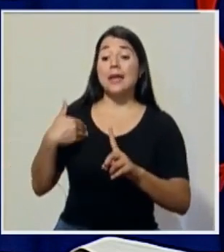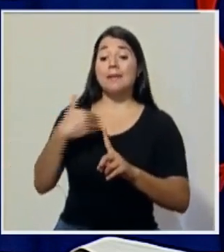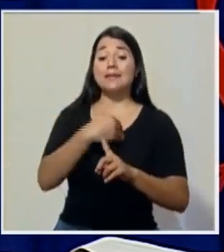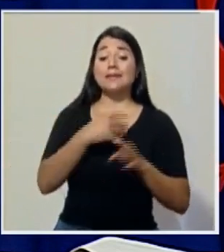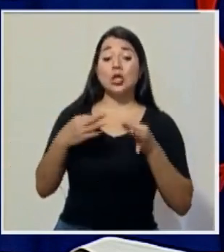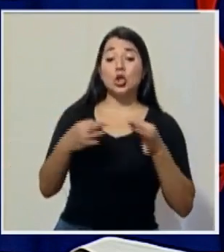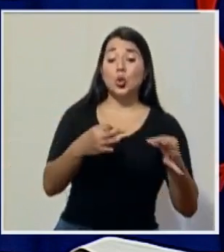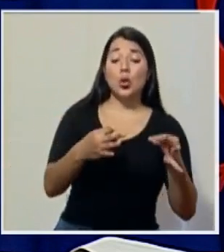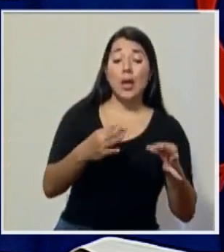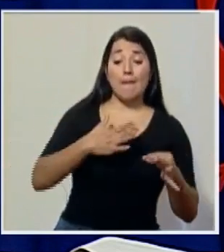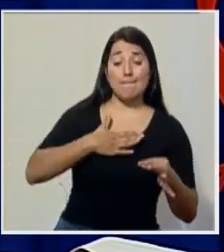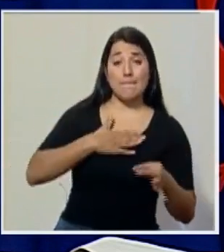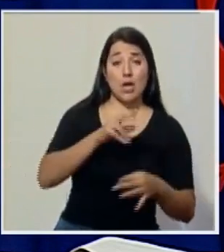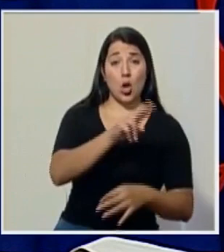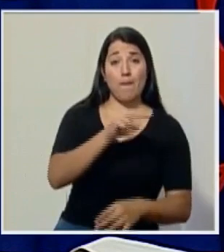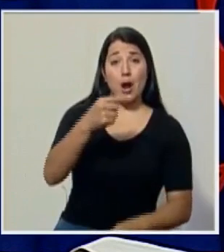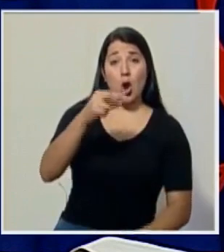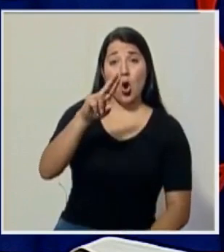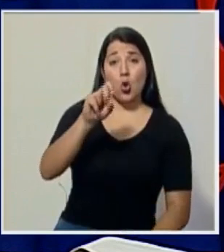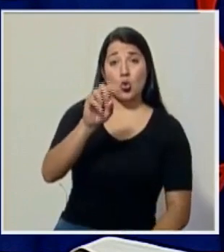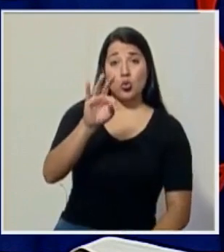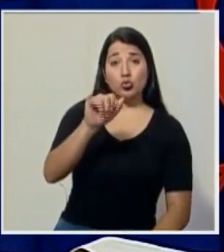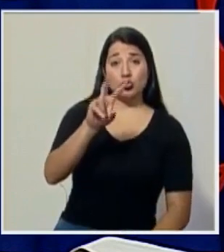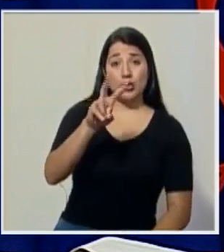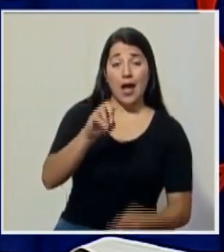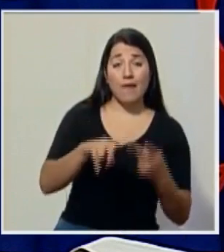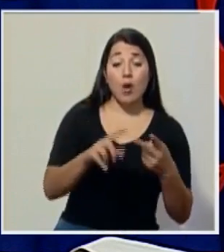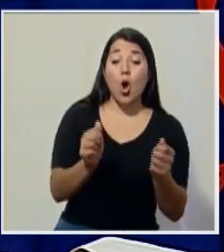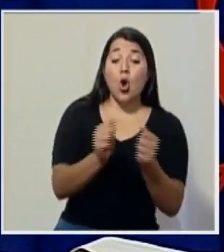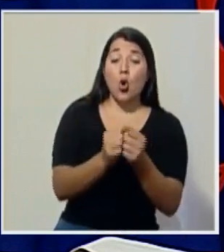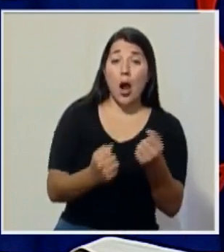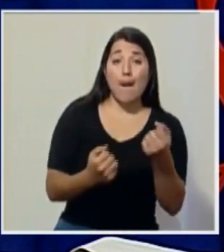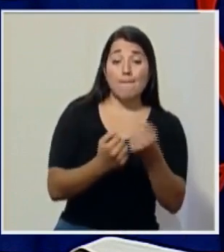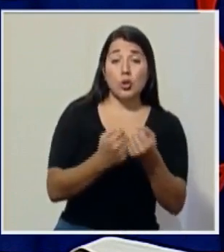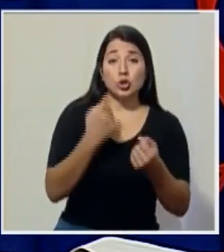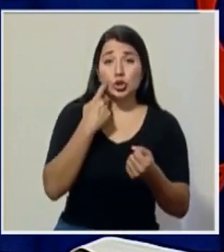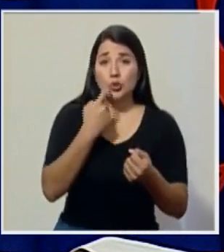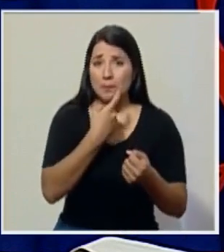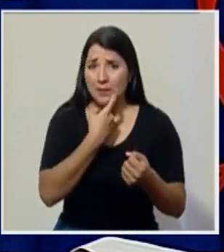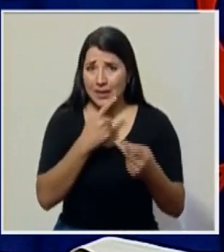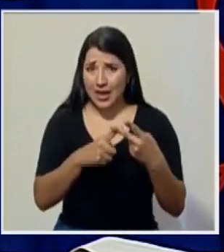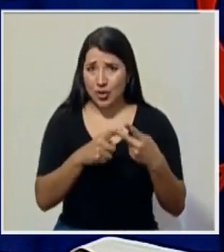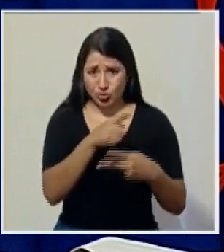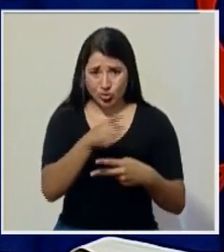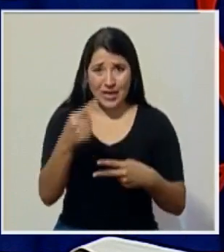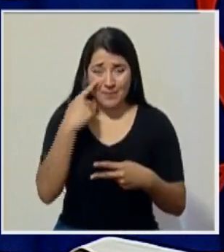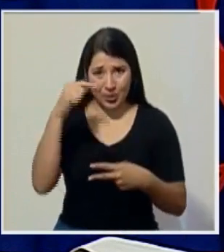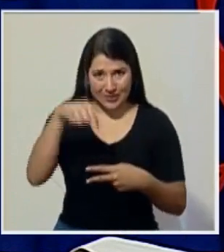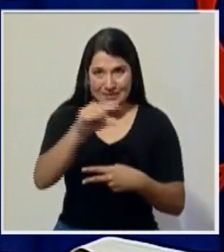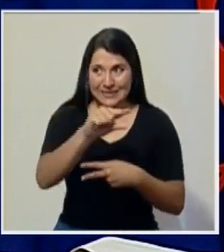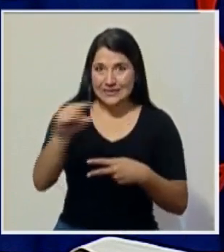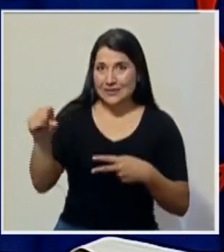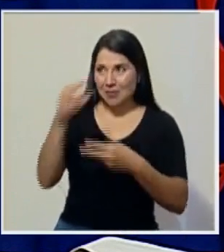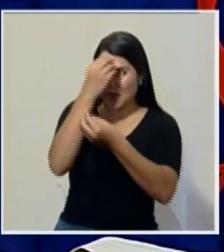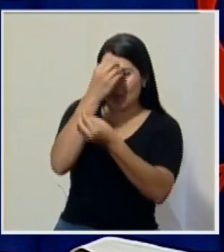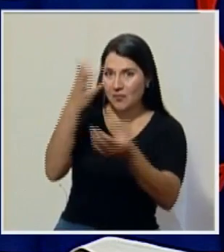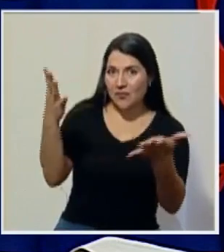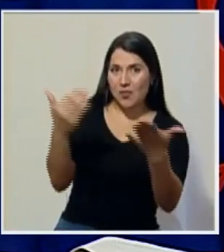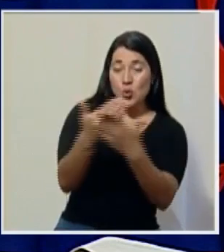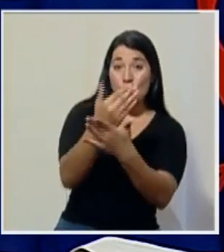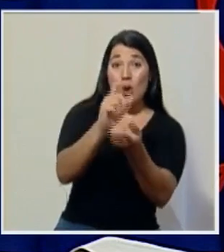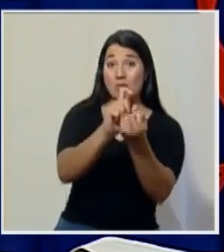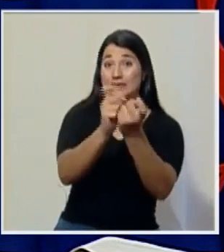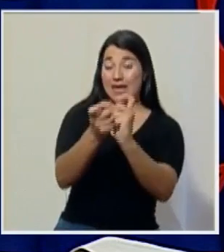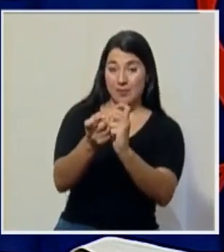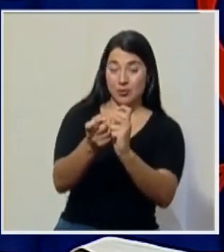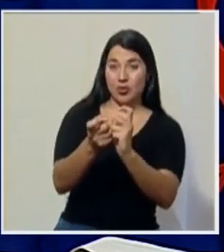compañero Gustavo, con el apoyo de doña Pilar, como ustedes vieron, se lanzaron muchas medidas esta semana. Lo que nosotros tenemos que ir